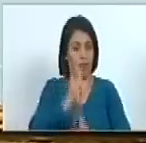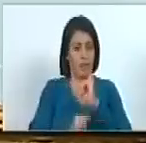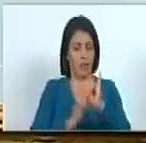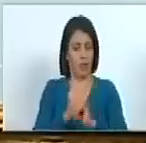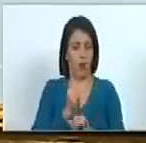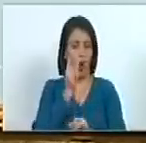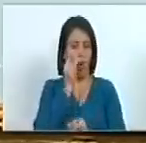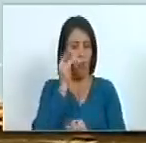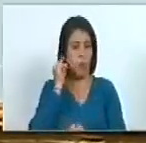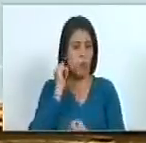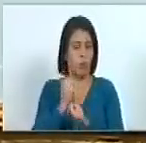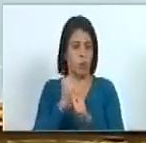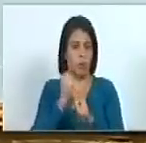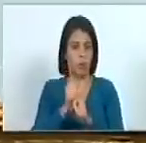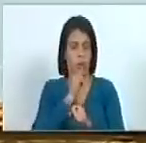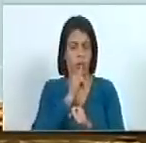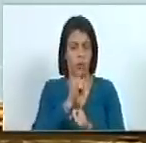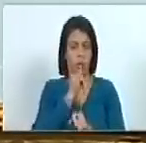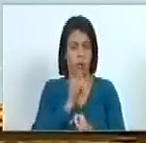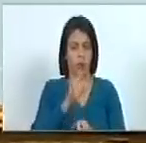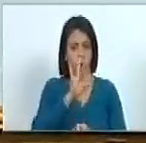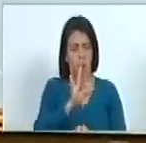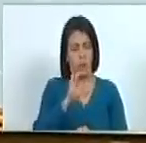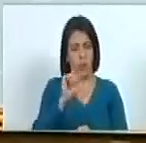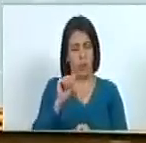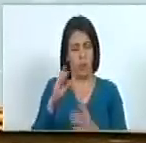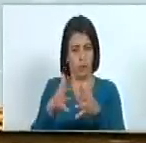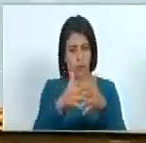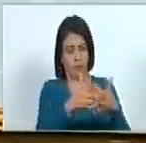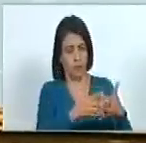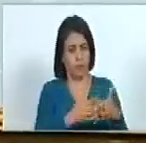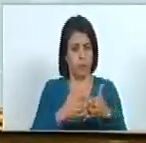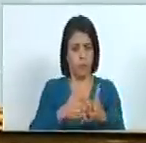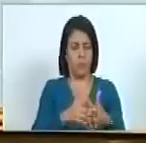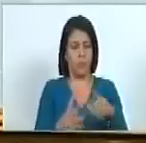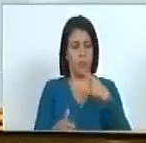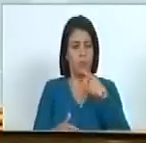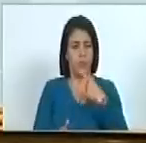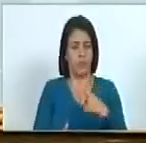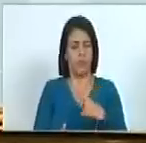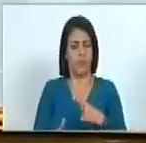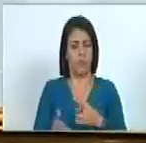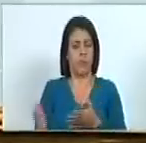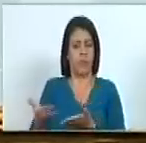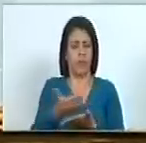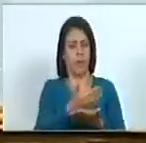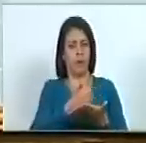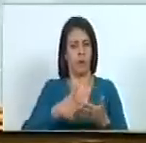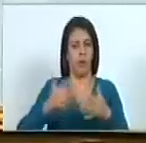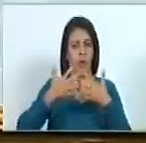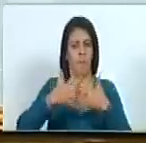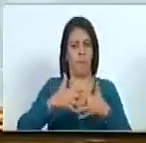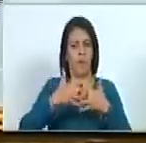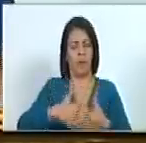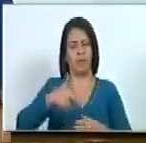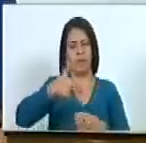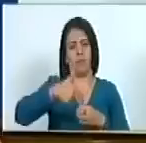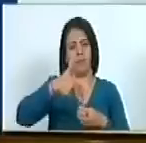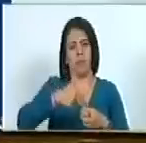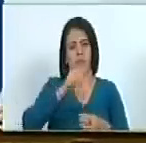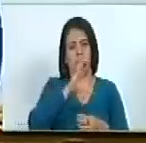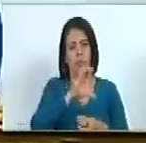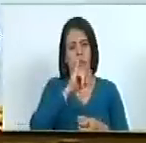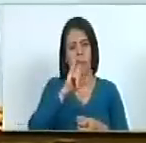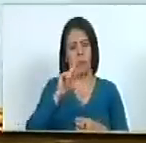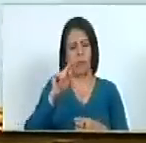Trabajadoras, salía un anuncio de la OFAP, del imperialismo norteamericano, para robarnos Citgo, una empresa valorada